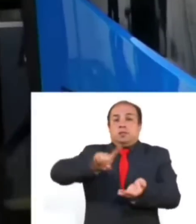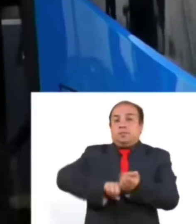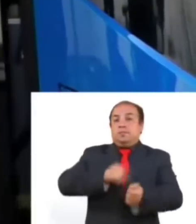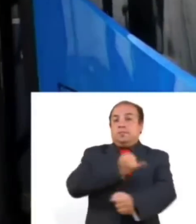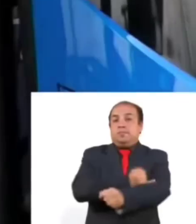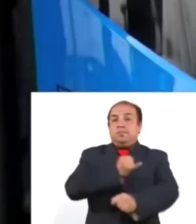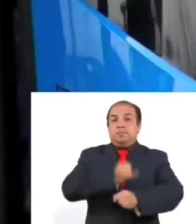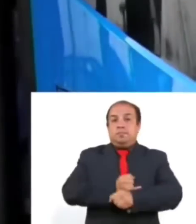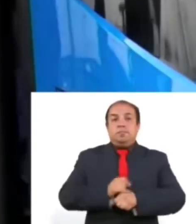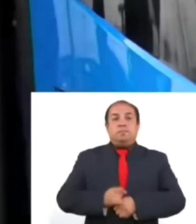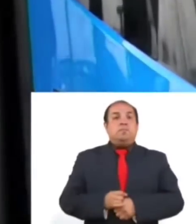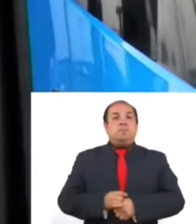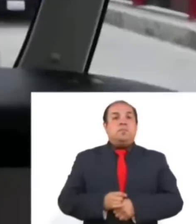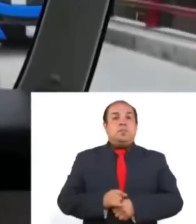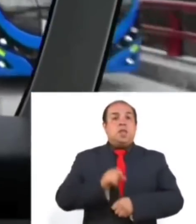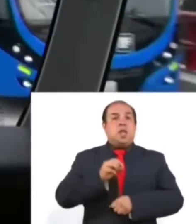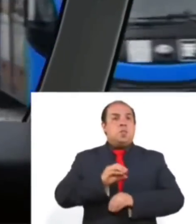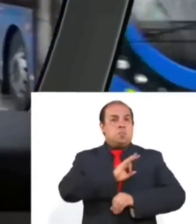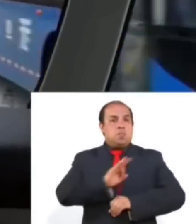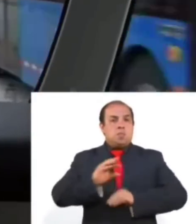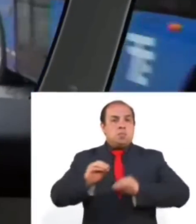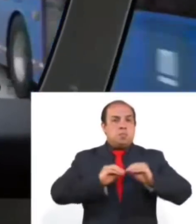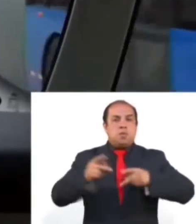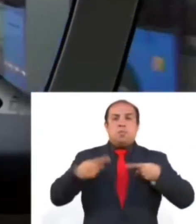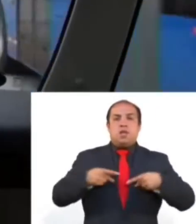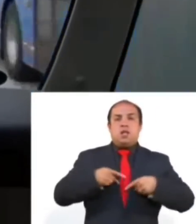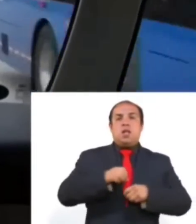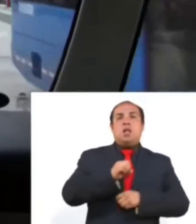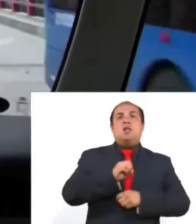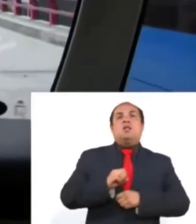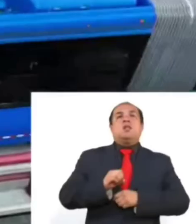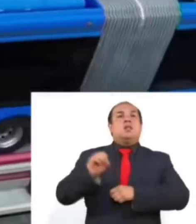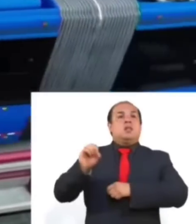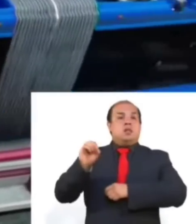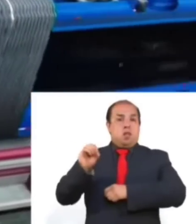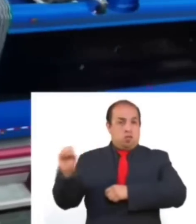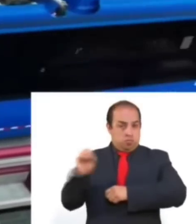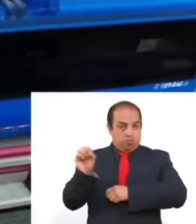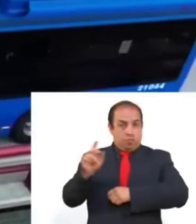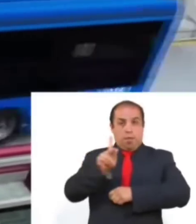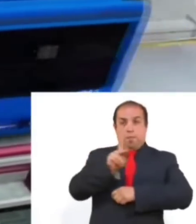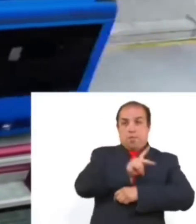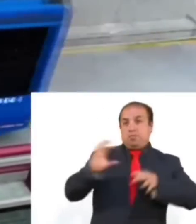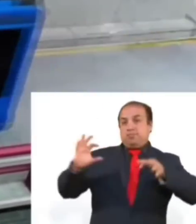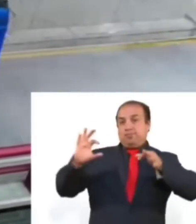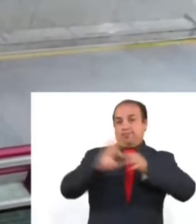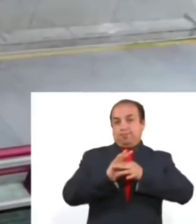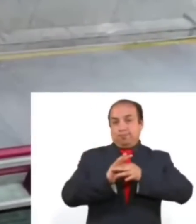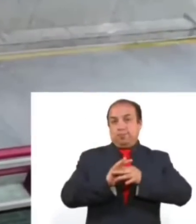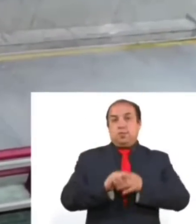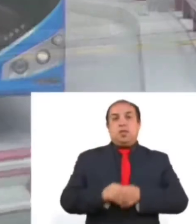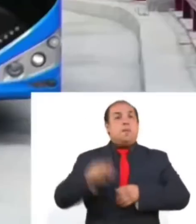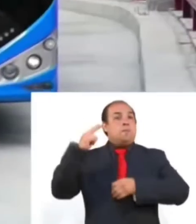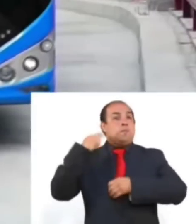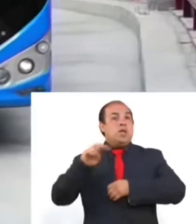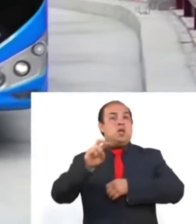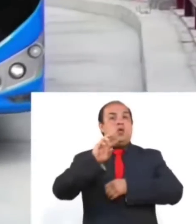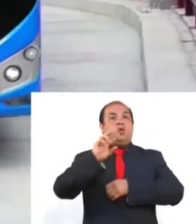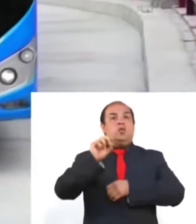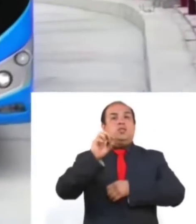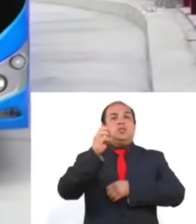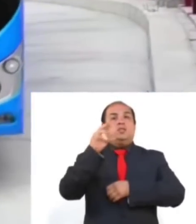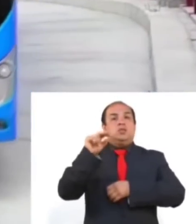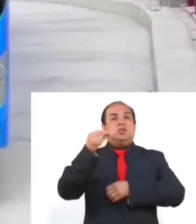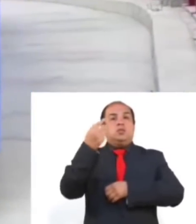y potencializa la movilidad de personas entre el Oriente y el poniente de la ciudad trasladará 83 mil pasajeros al día